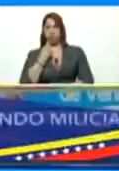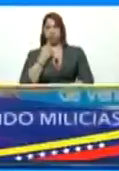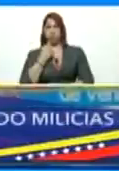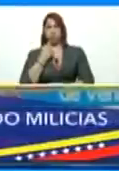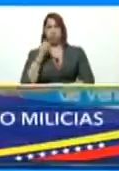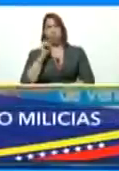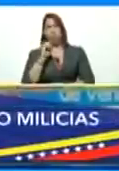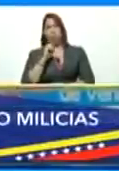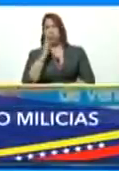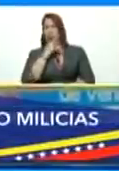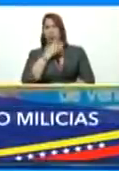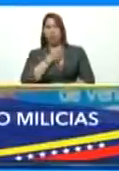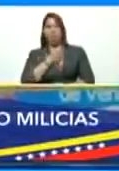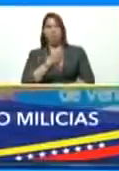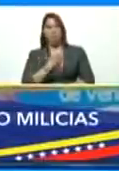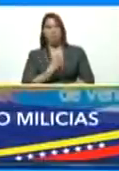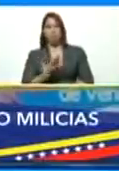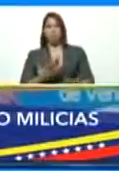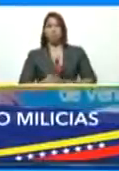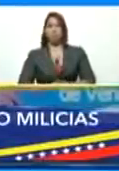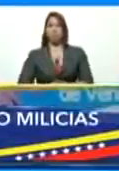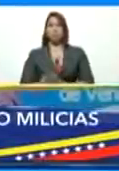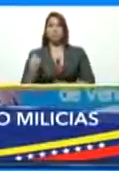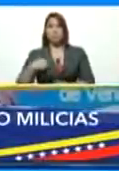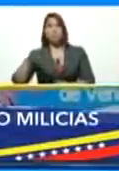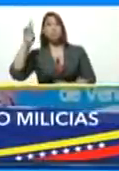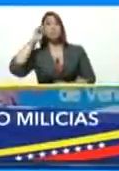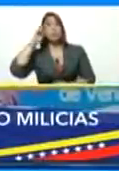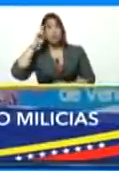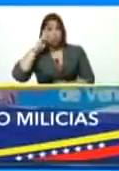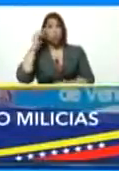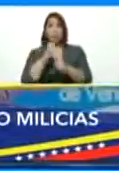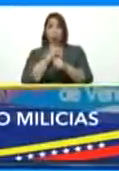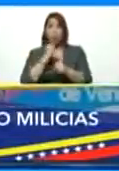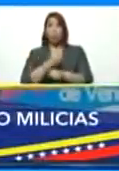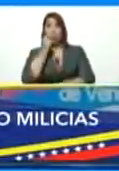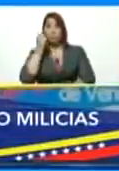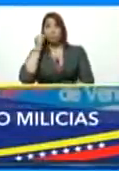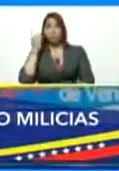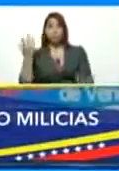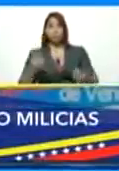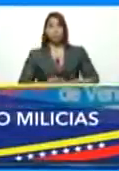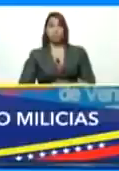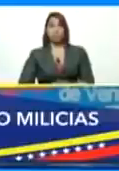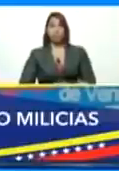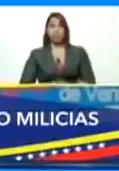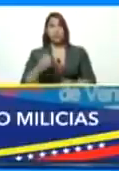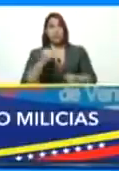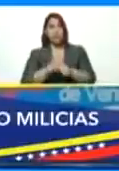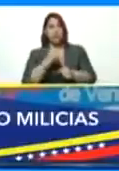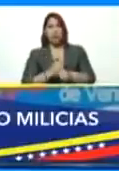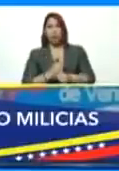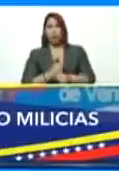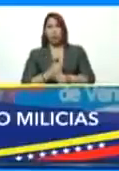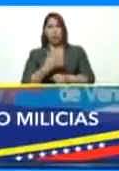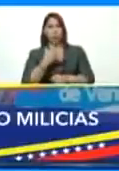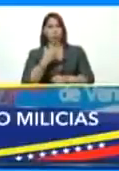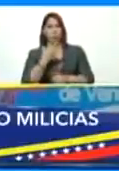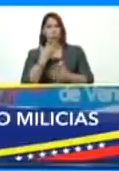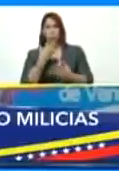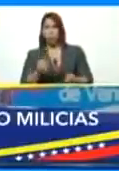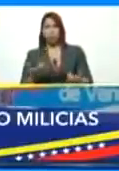insatisfechos y tienen razón si la clase obrera no entendiera